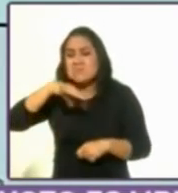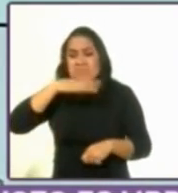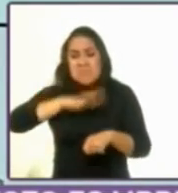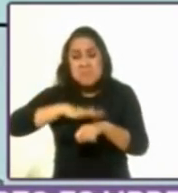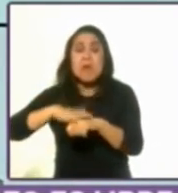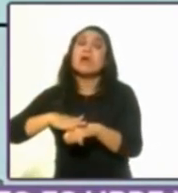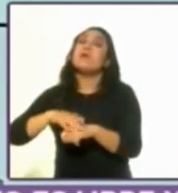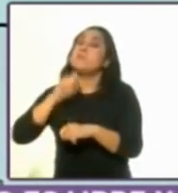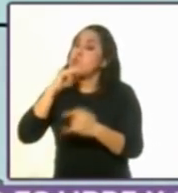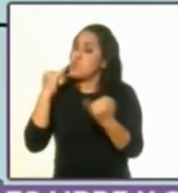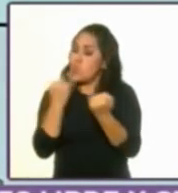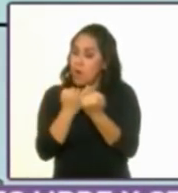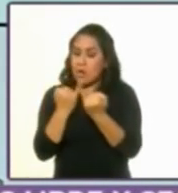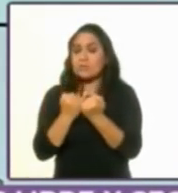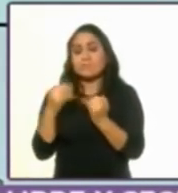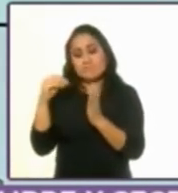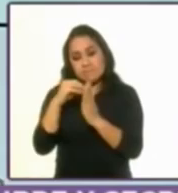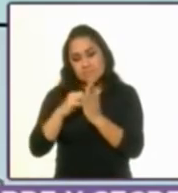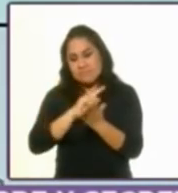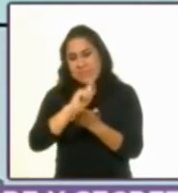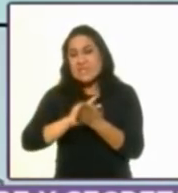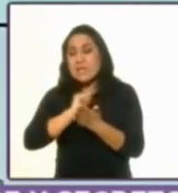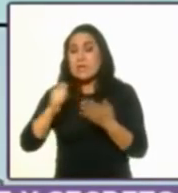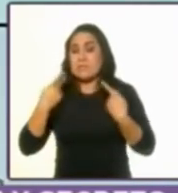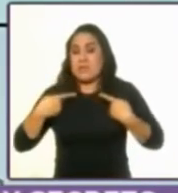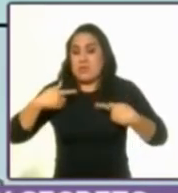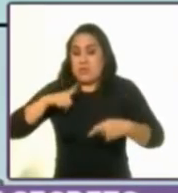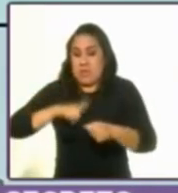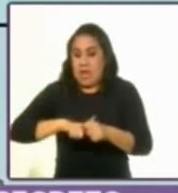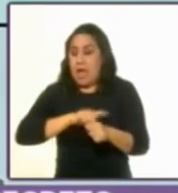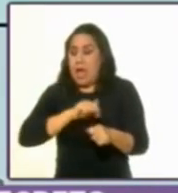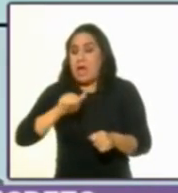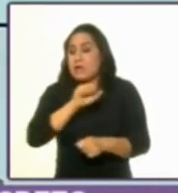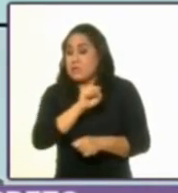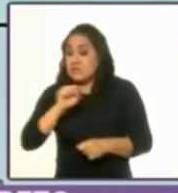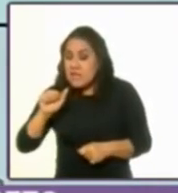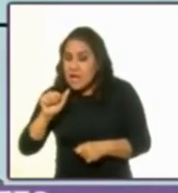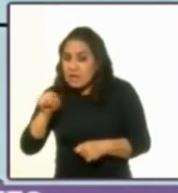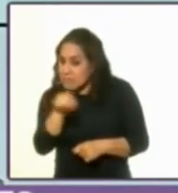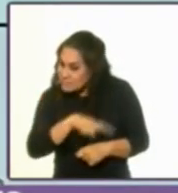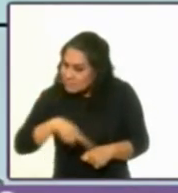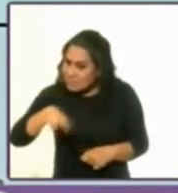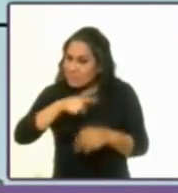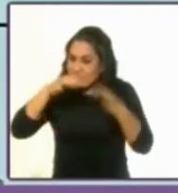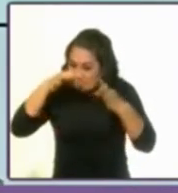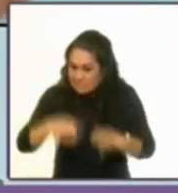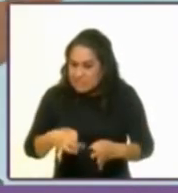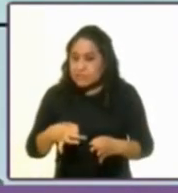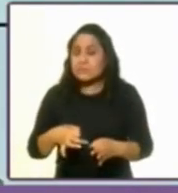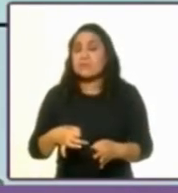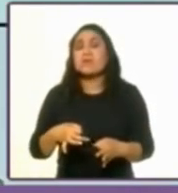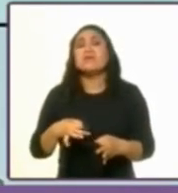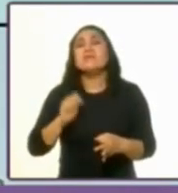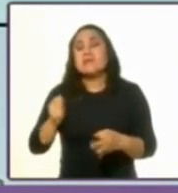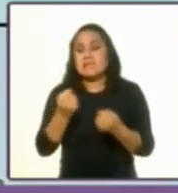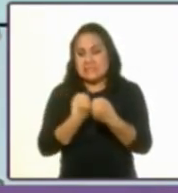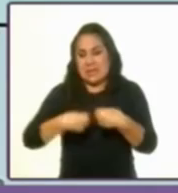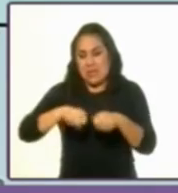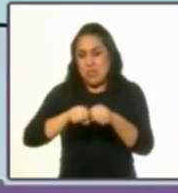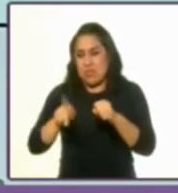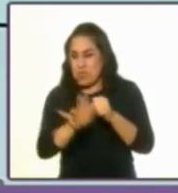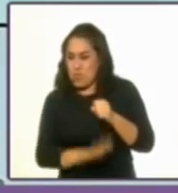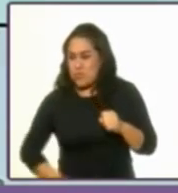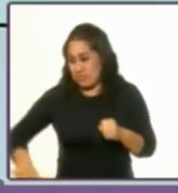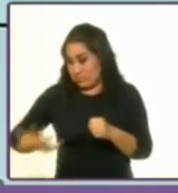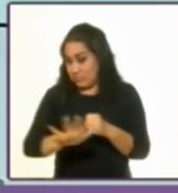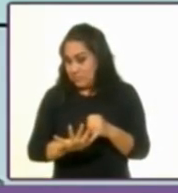regularizar el personal de la secretaría de salud que lo mantienen en condiciones del seguro popular que por